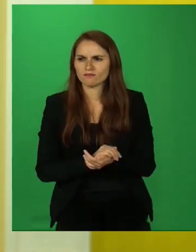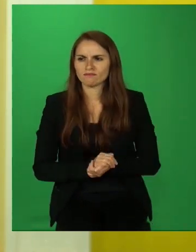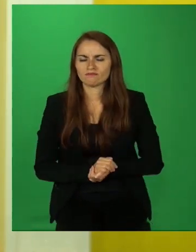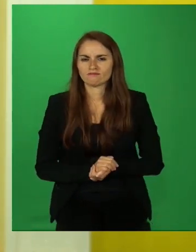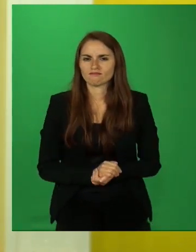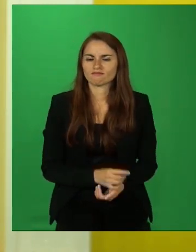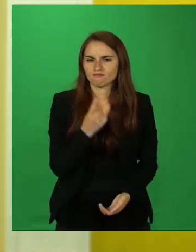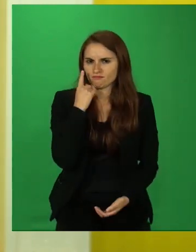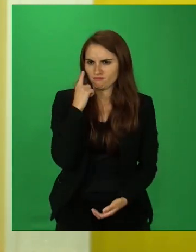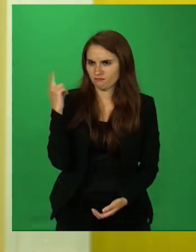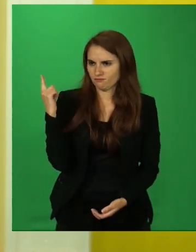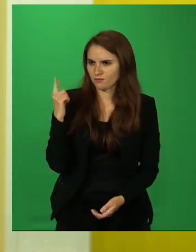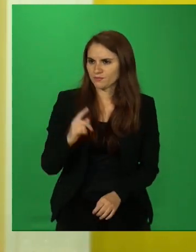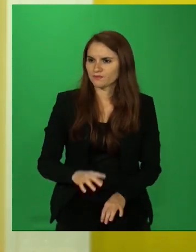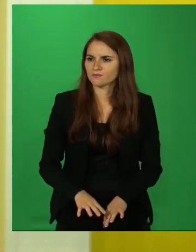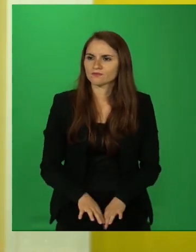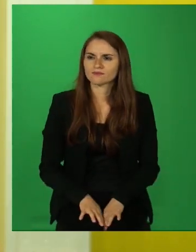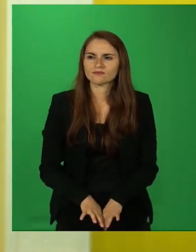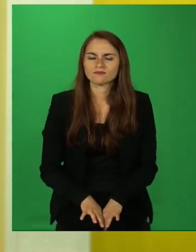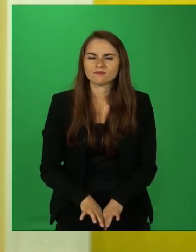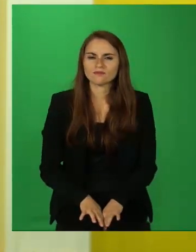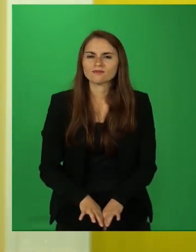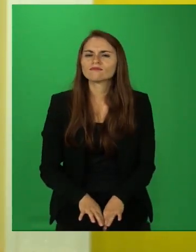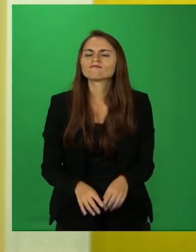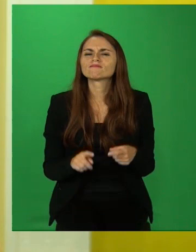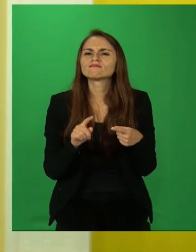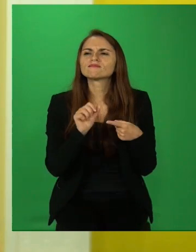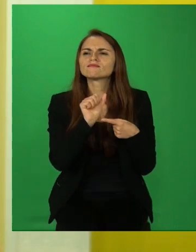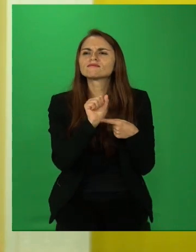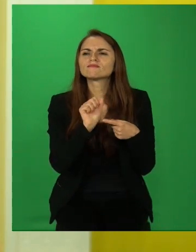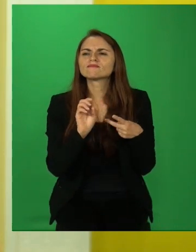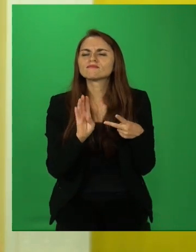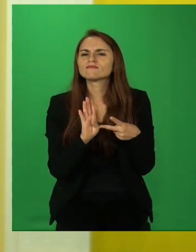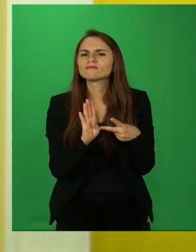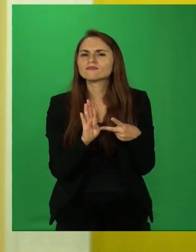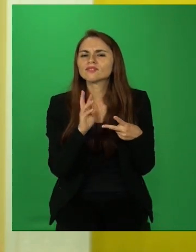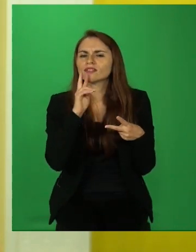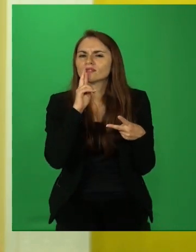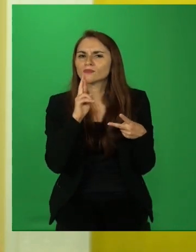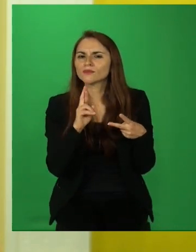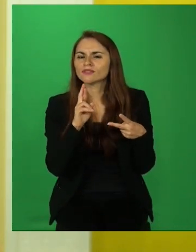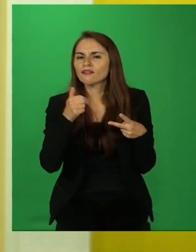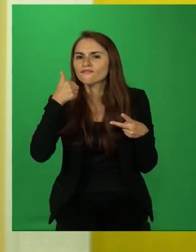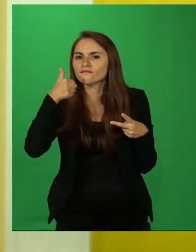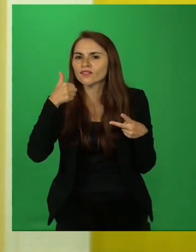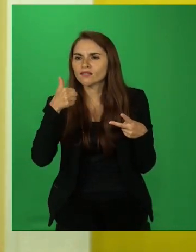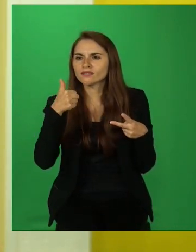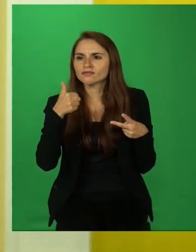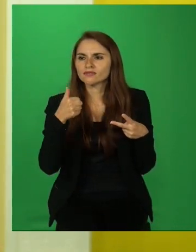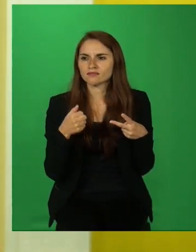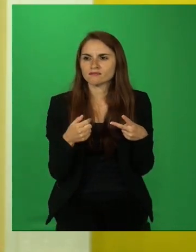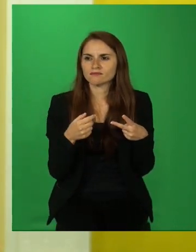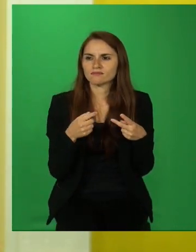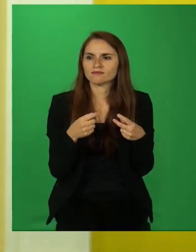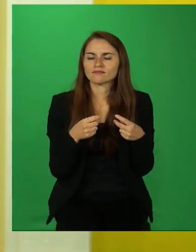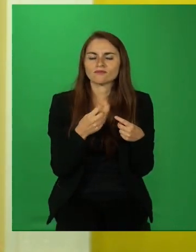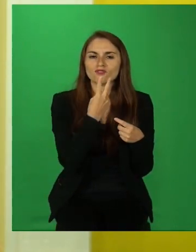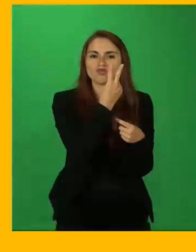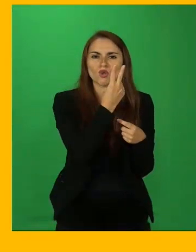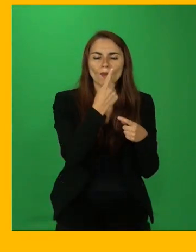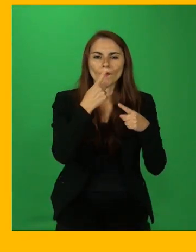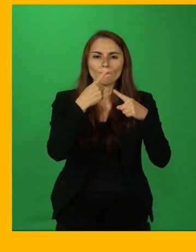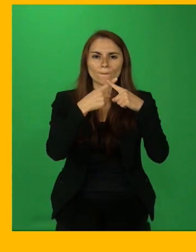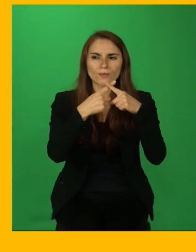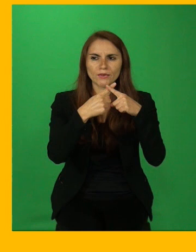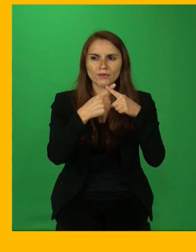fíjate cuál de las dos alternativas es correcta para la representación 2